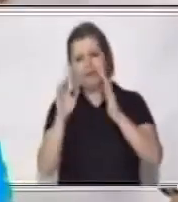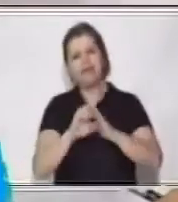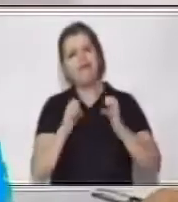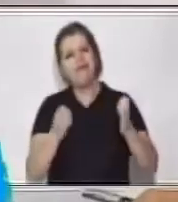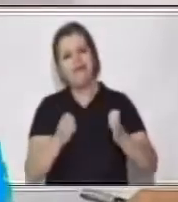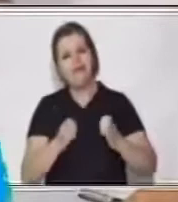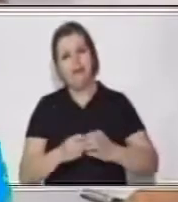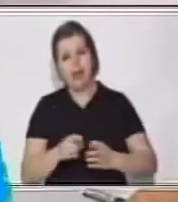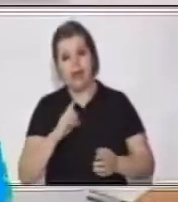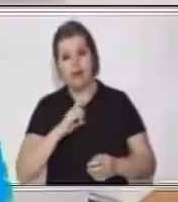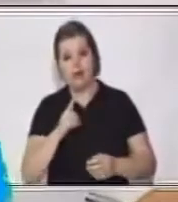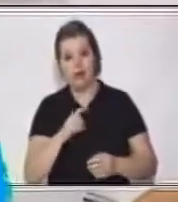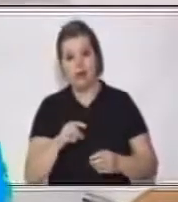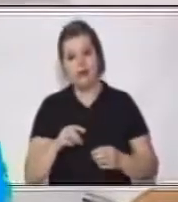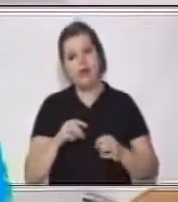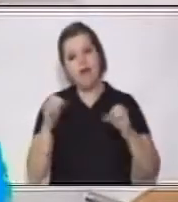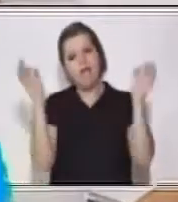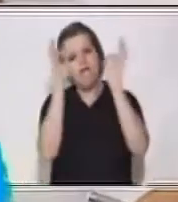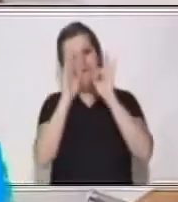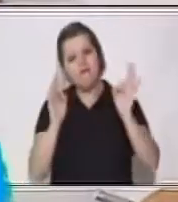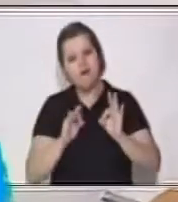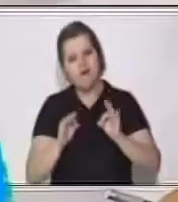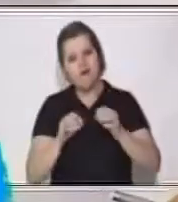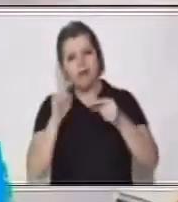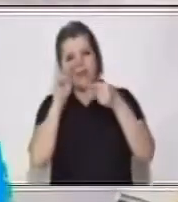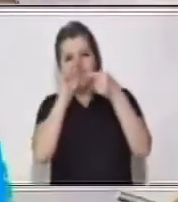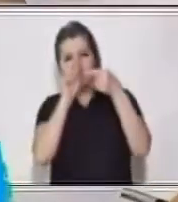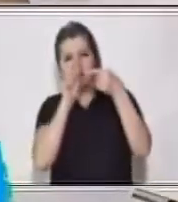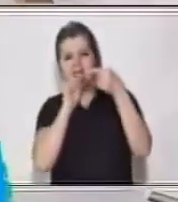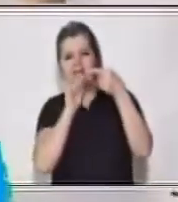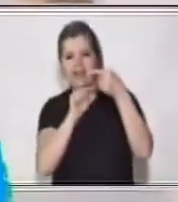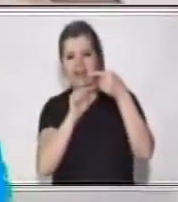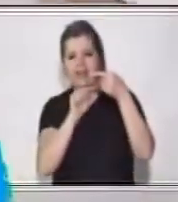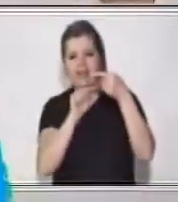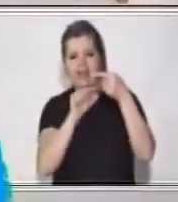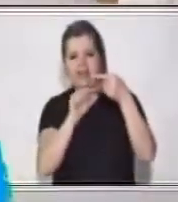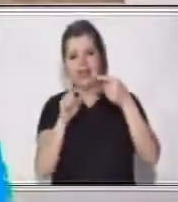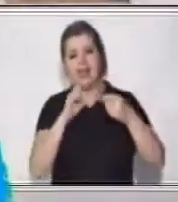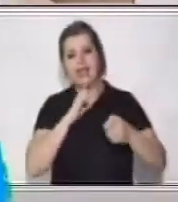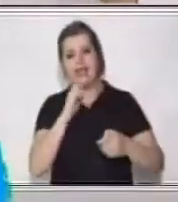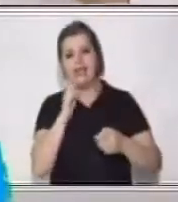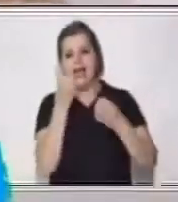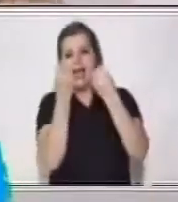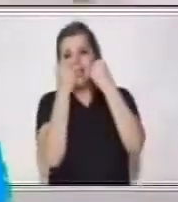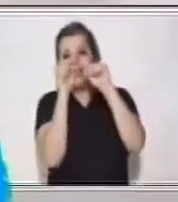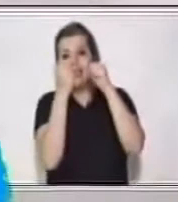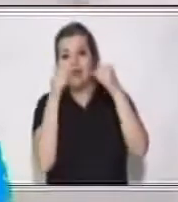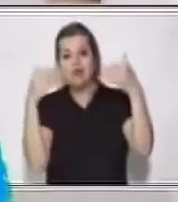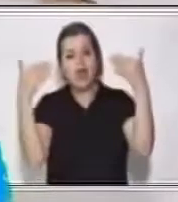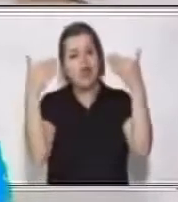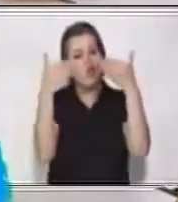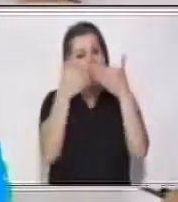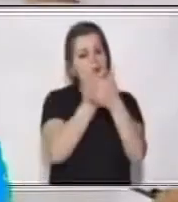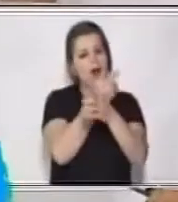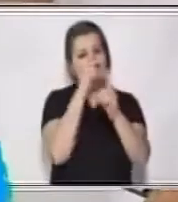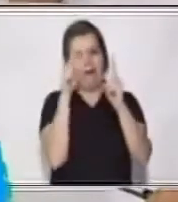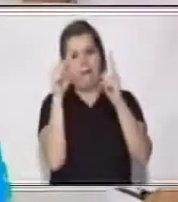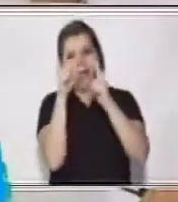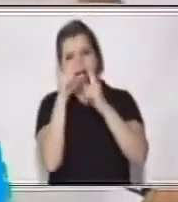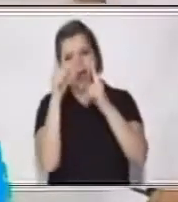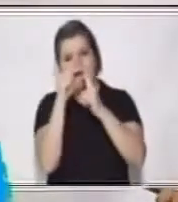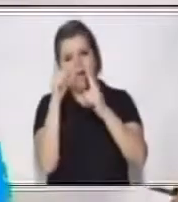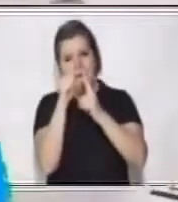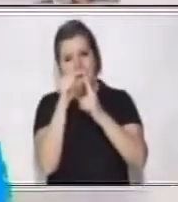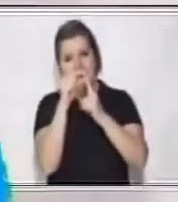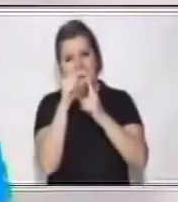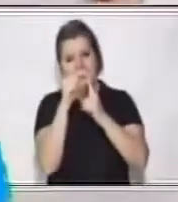esto sería nuestro morfema derivativo, porque es el que está creando una nueva palabra. La A pues lo